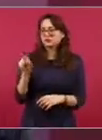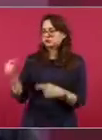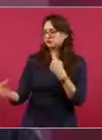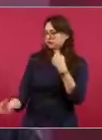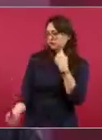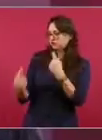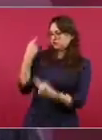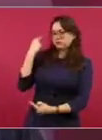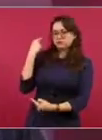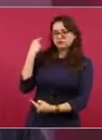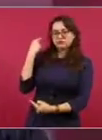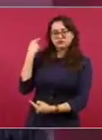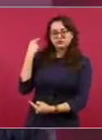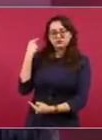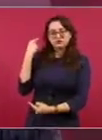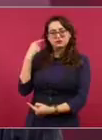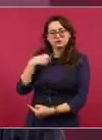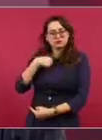dando ideas.